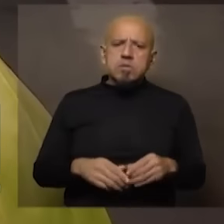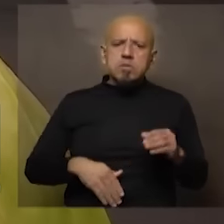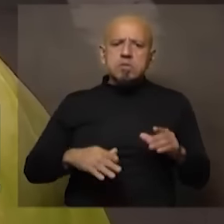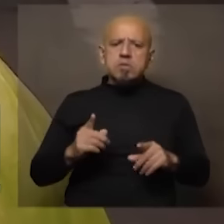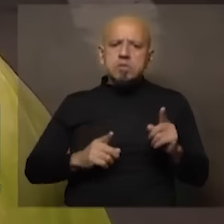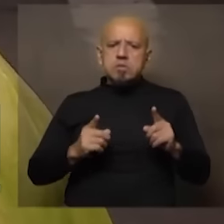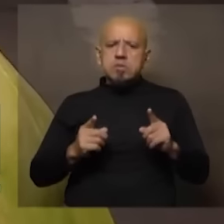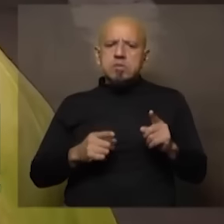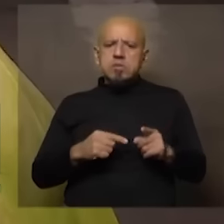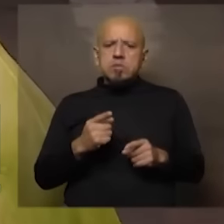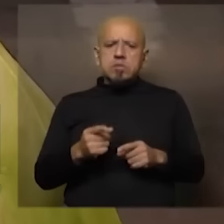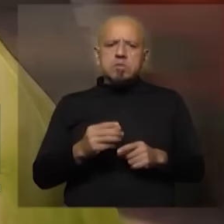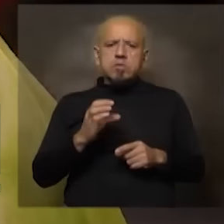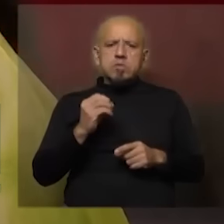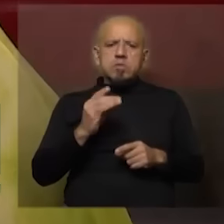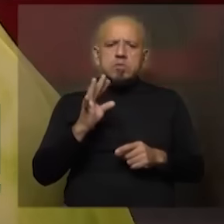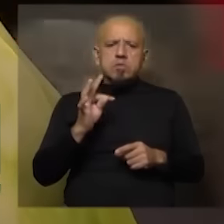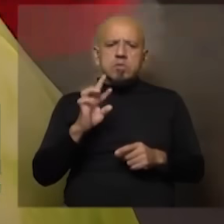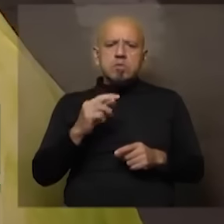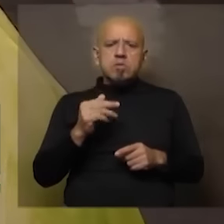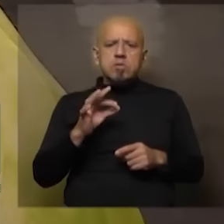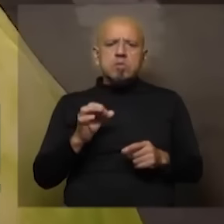a otras? Y la pregunta si